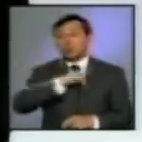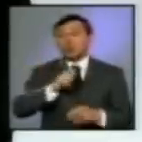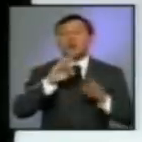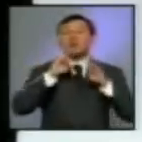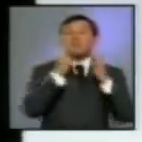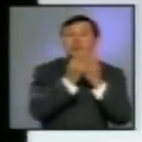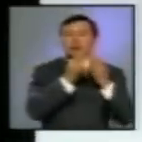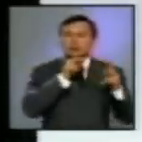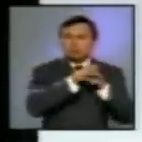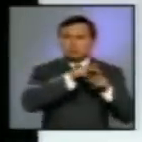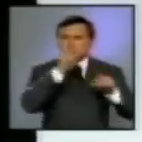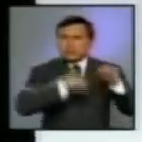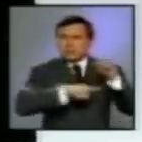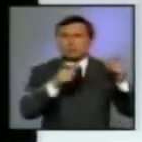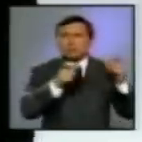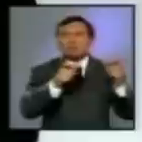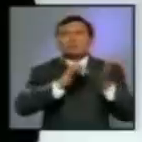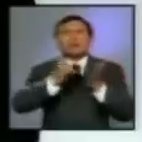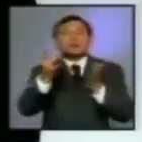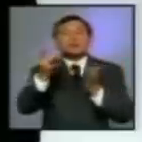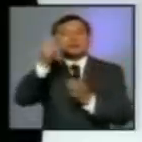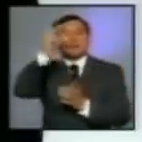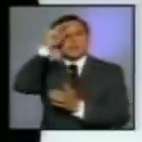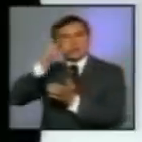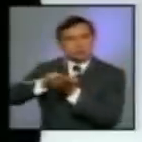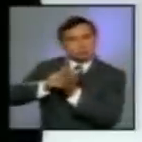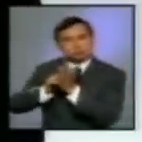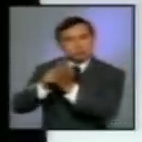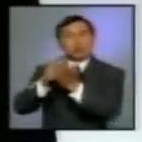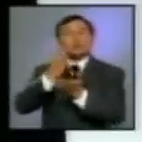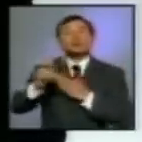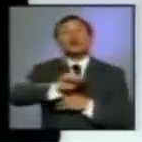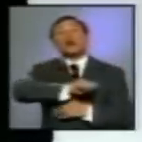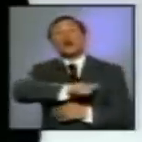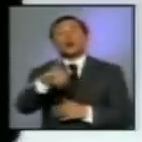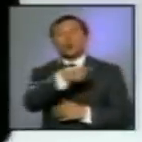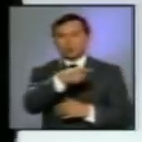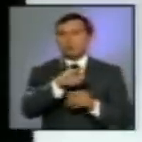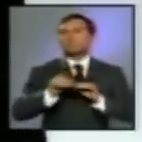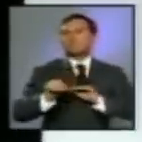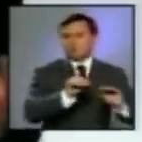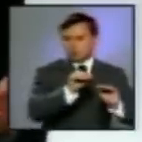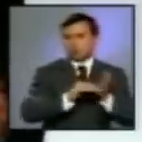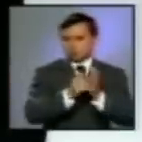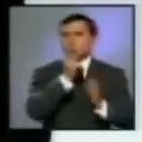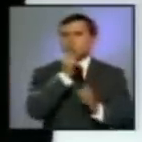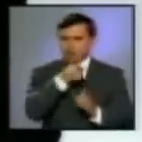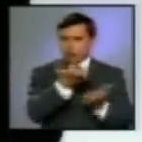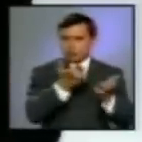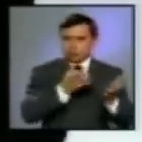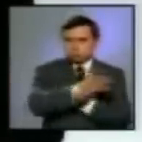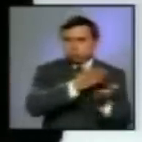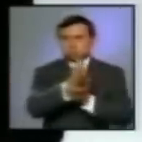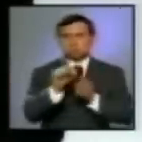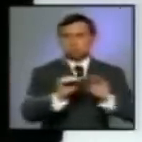es inteligencia. Y el otro 15% es operación, realmente operación de las fuerzas policíacas. Y resulta que hace 12